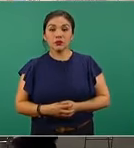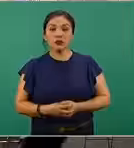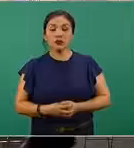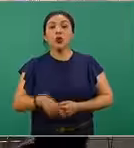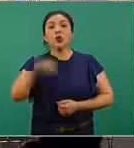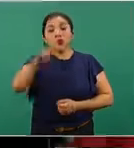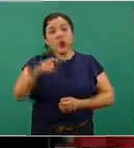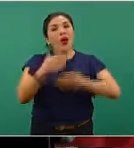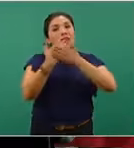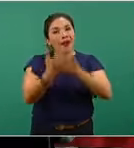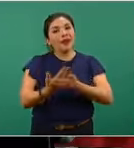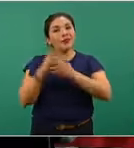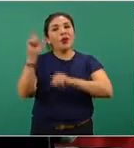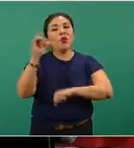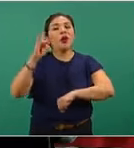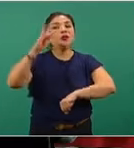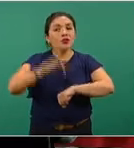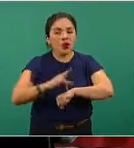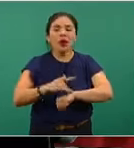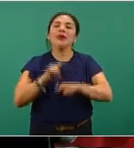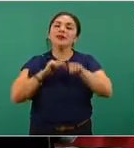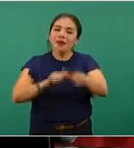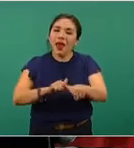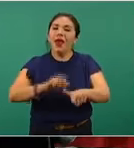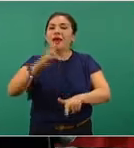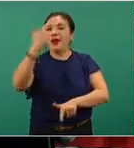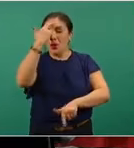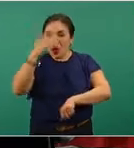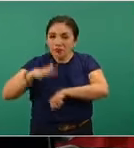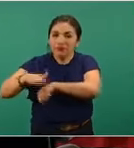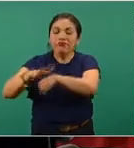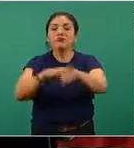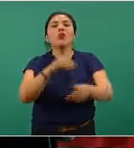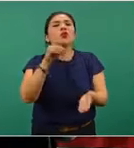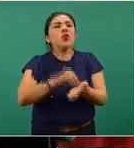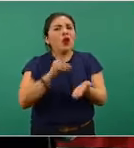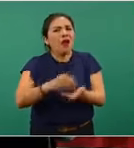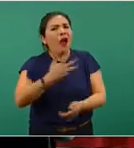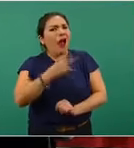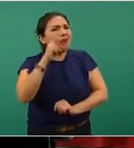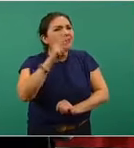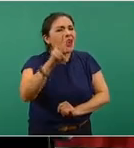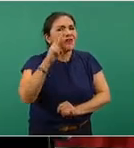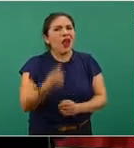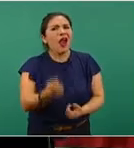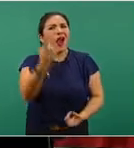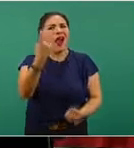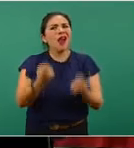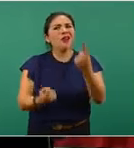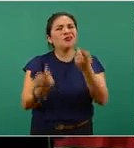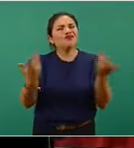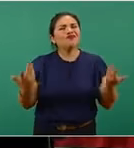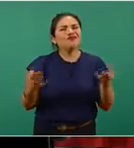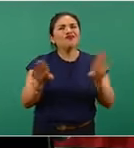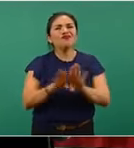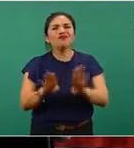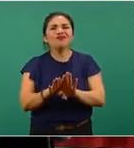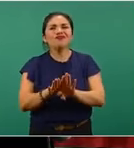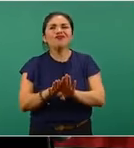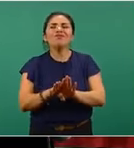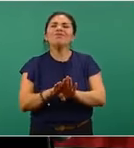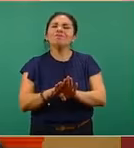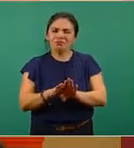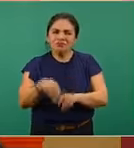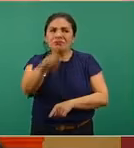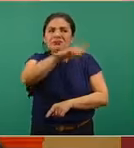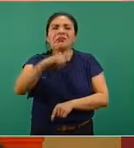Respeta tu turno. Este es un recordatorio que seguiremos haciendo en la medida en que todavía nos encontramos algunos actos de